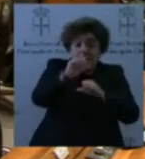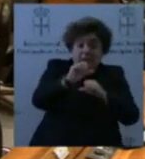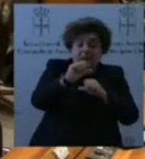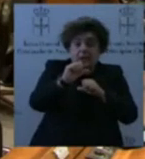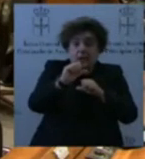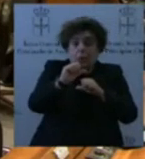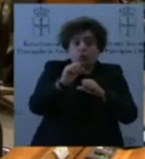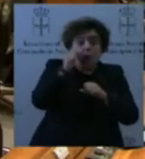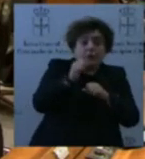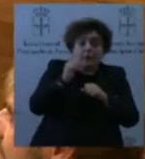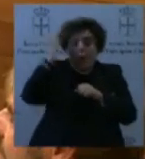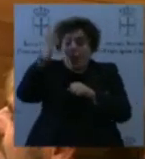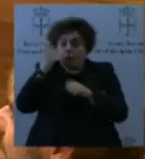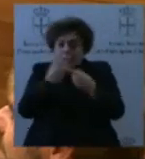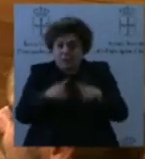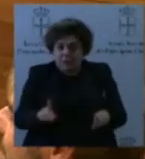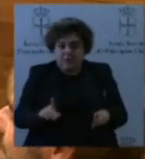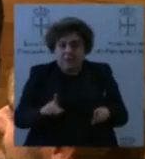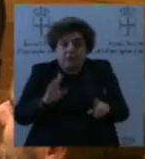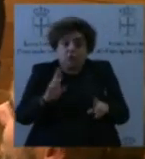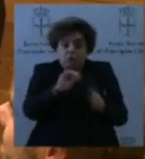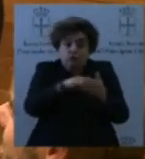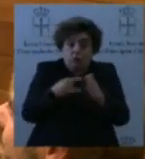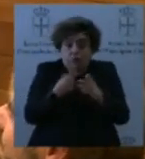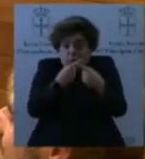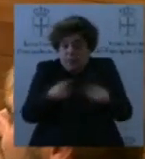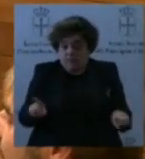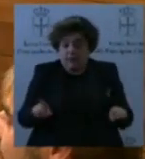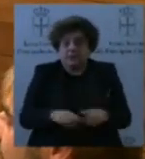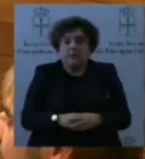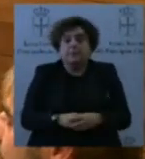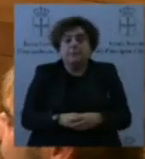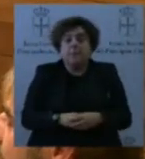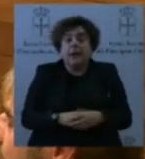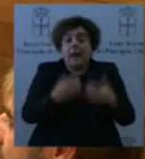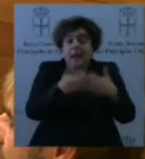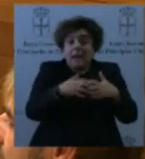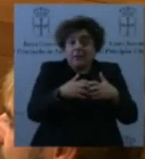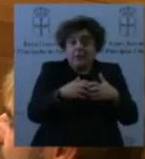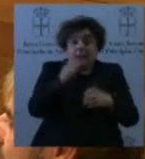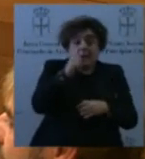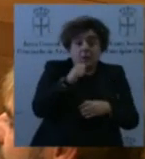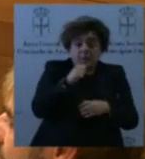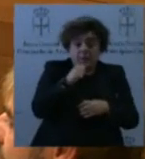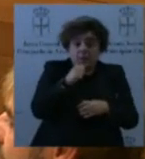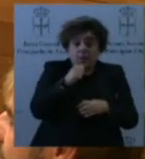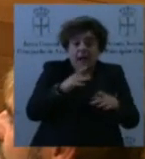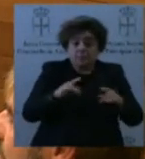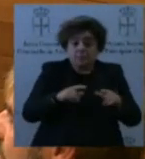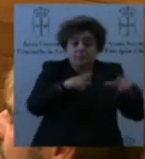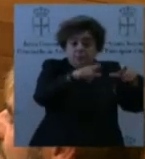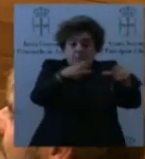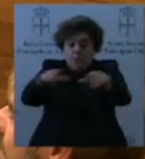habían de ser las soluciones. La fábrica de La Vega de Oviedo se va a parcelar para su entrega al negocio inmobiliario, de donde colegimos que el